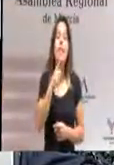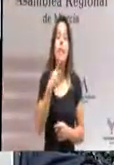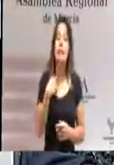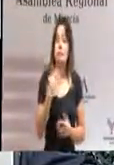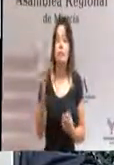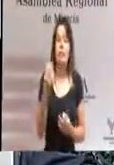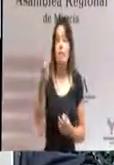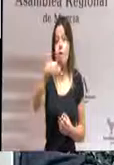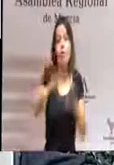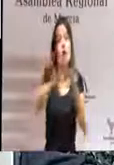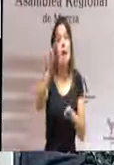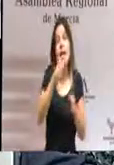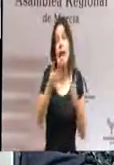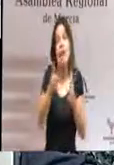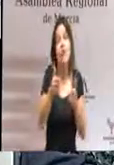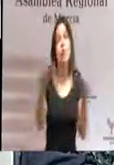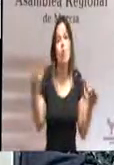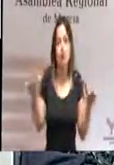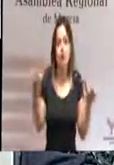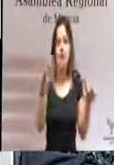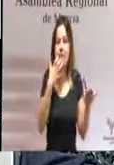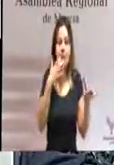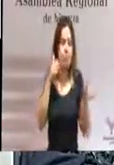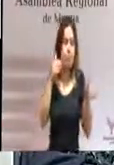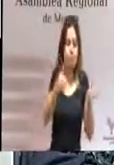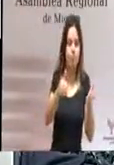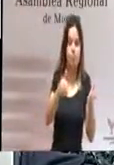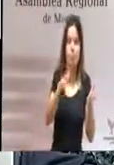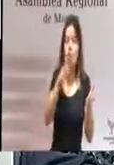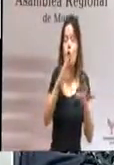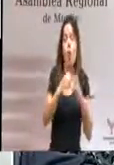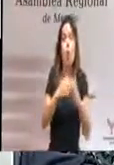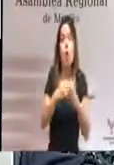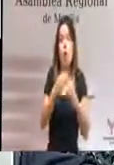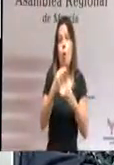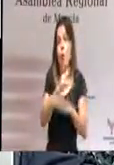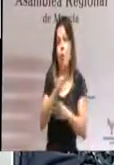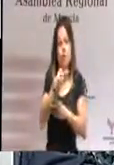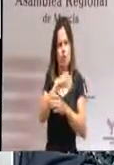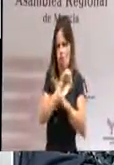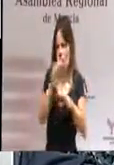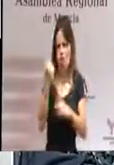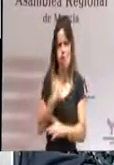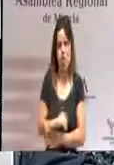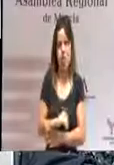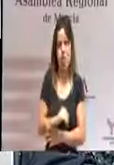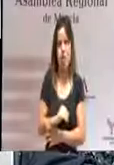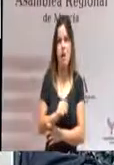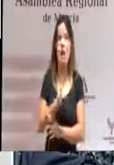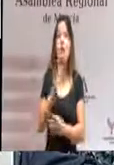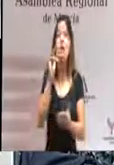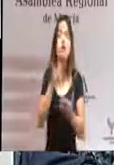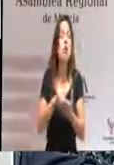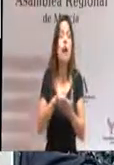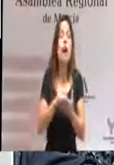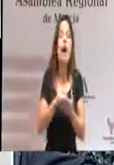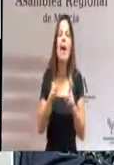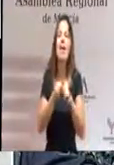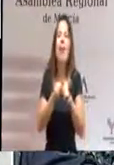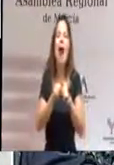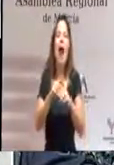a ustedes elegir el camino que quieren seguir. Desde el Partido Popular lo tenemos claro. Acabar con el circo